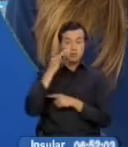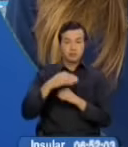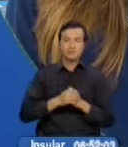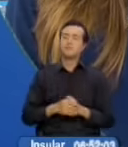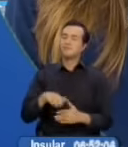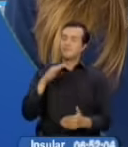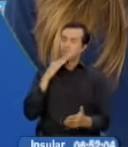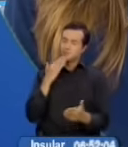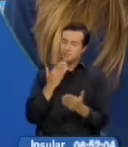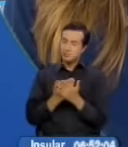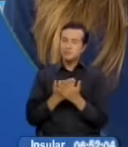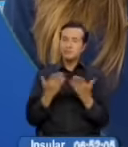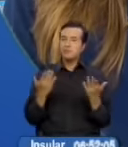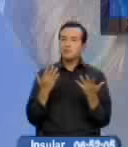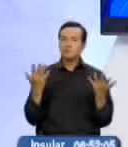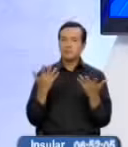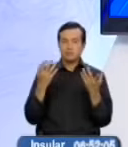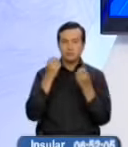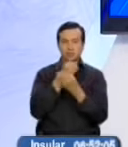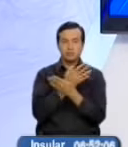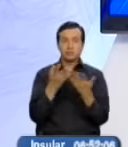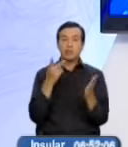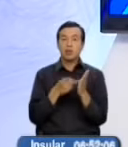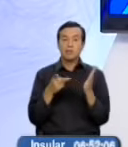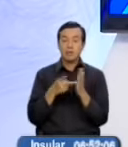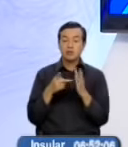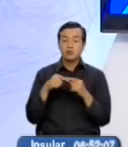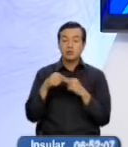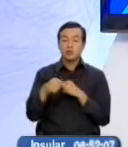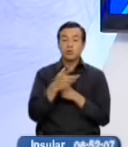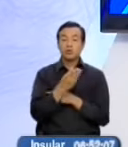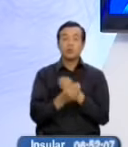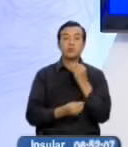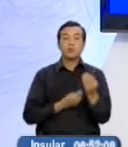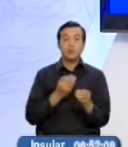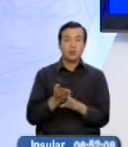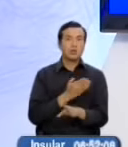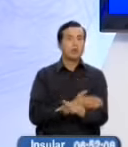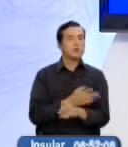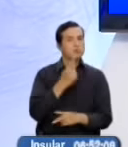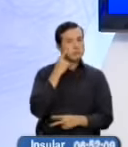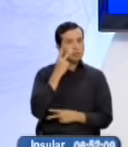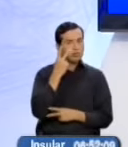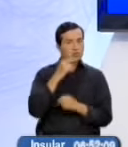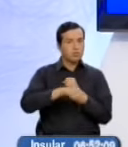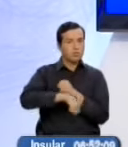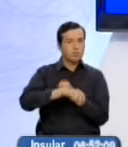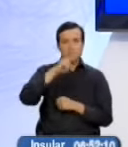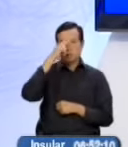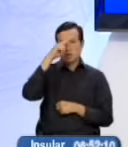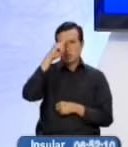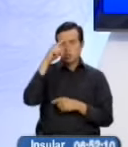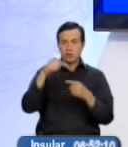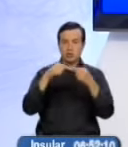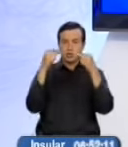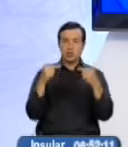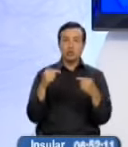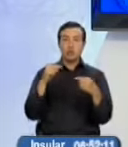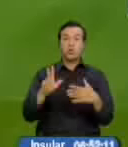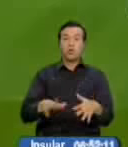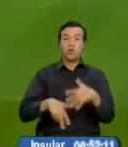Gracias por la bienvenida, Vanessa. Vamos con información precisamente de lo que ocurrirá este fin de semana. Pero antes vamos al fútbol mexicano, porque allí se están disputando los